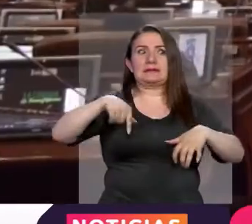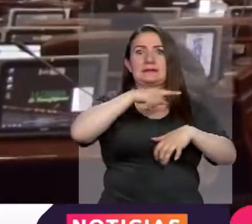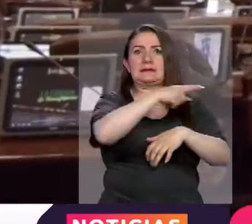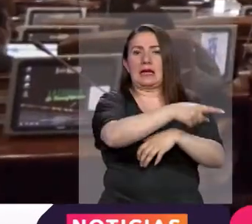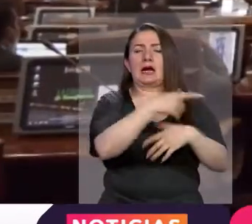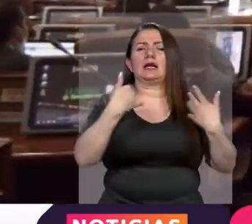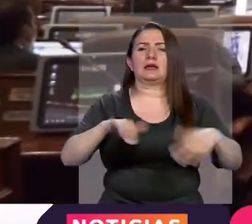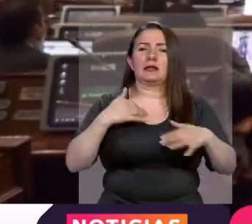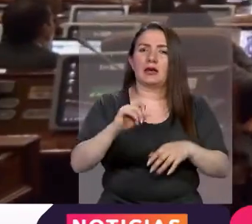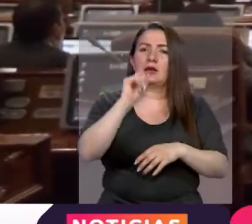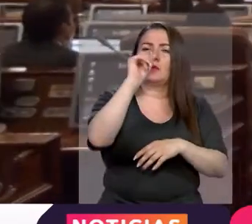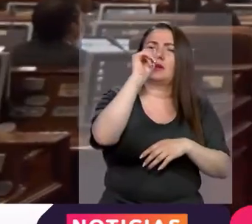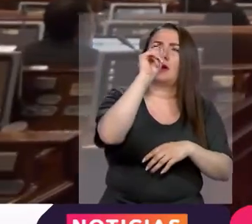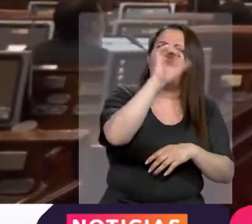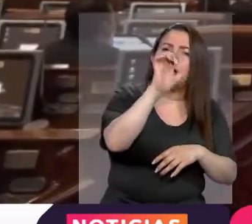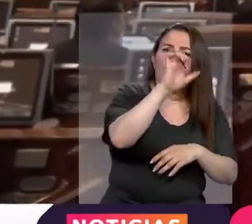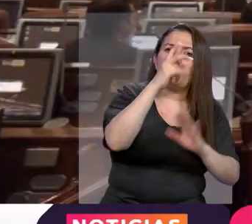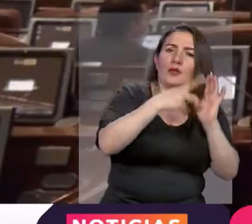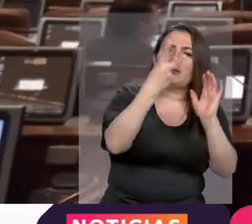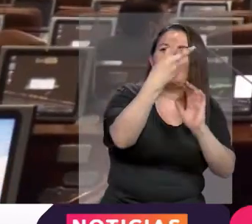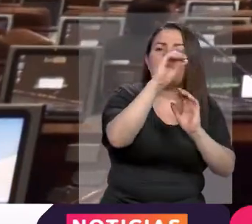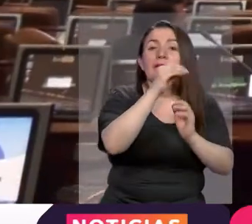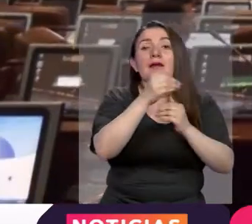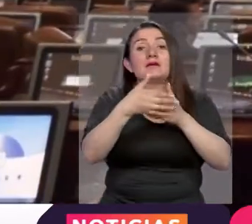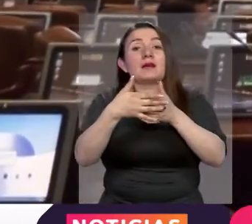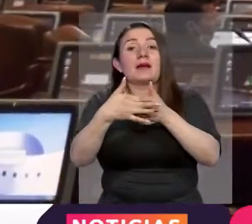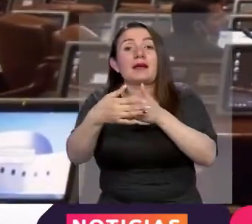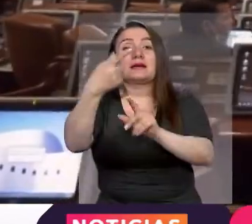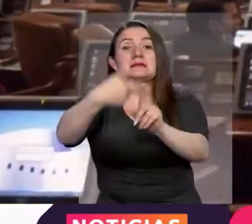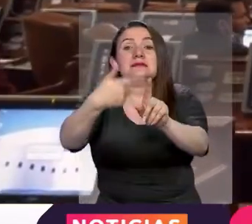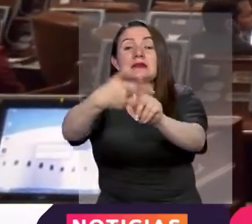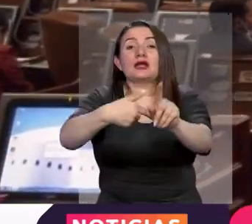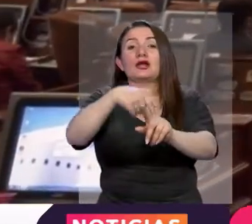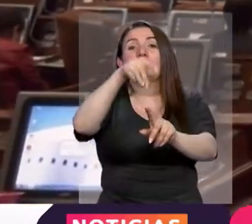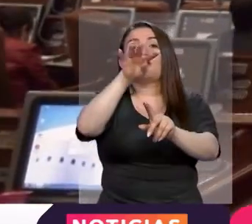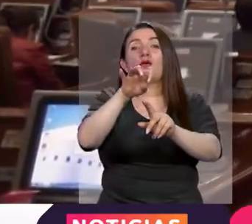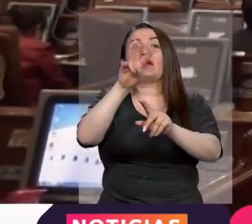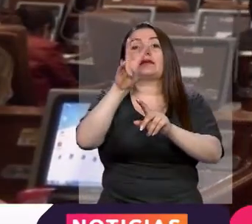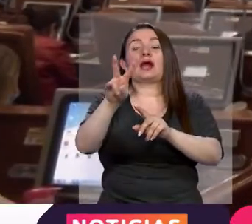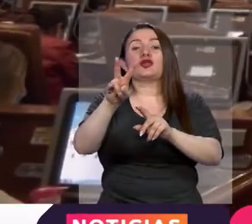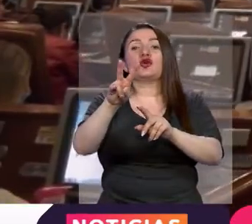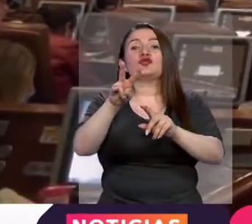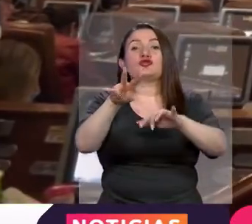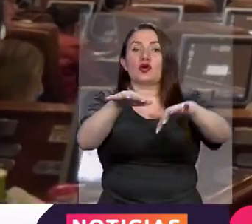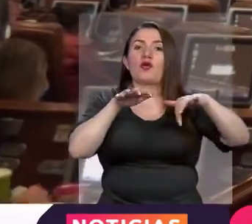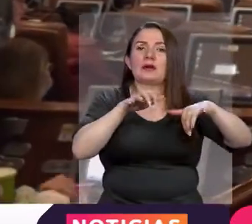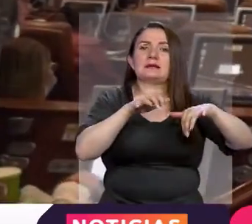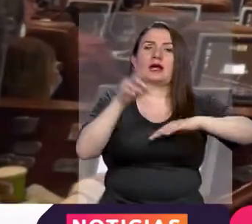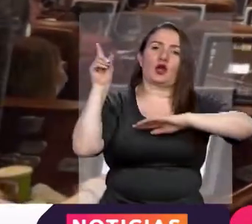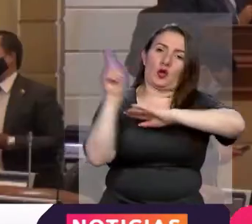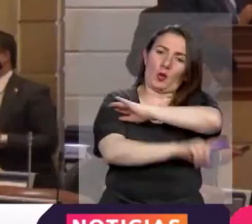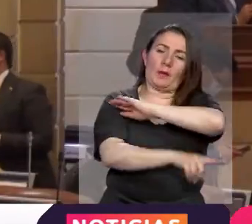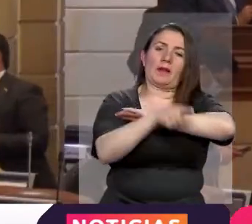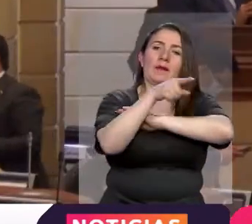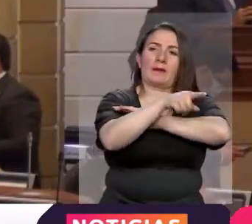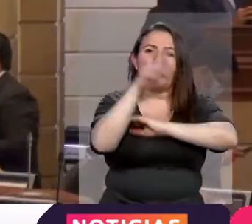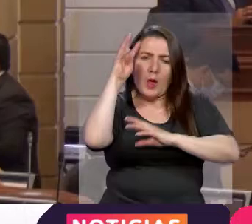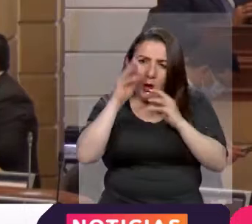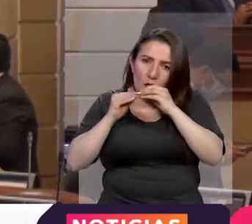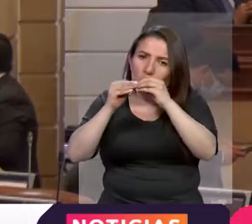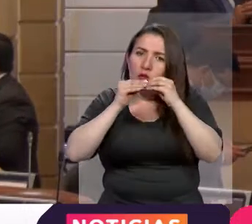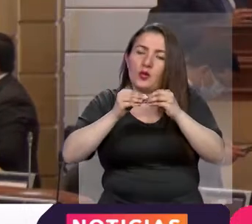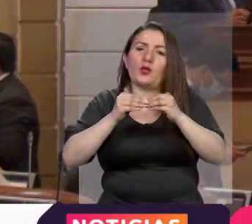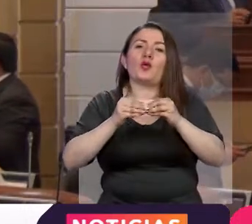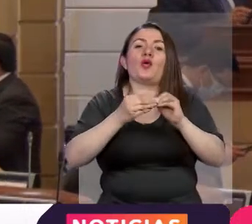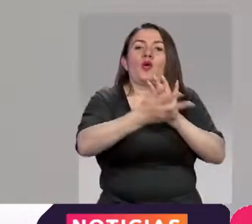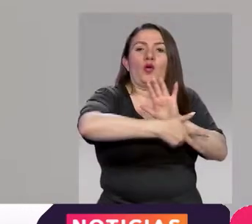la que entre enero de 2020 y los primeros meses de este año, 92 de ellos fueron condenados en primera instancia por la Corte